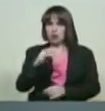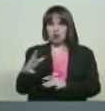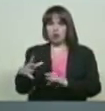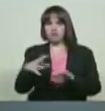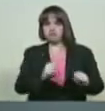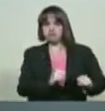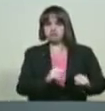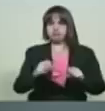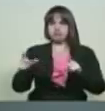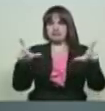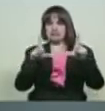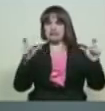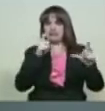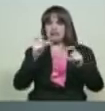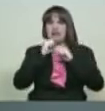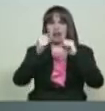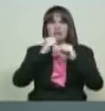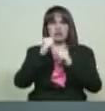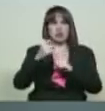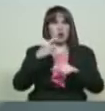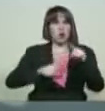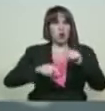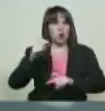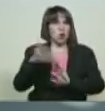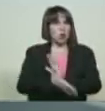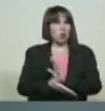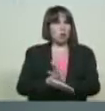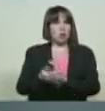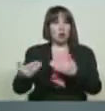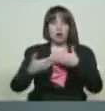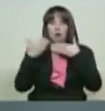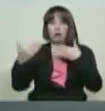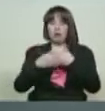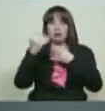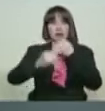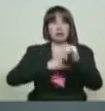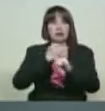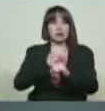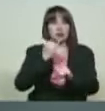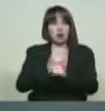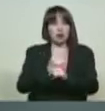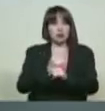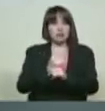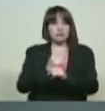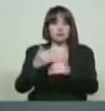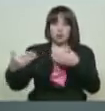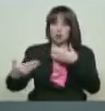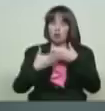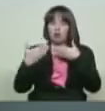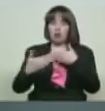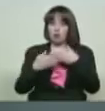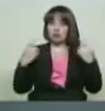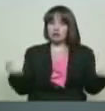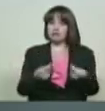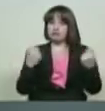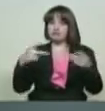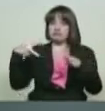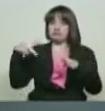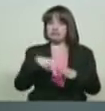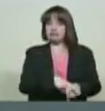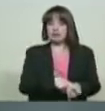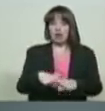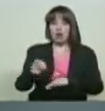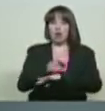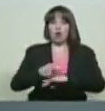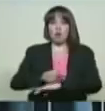por parte de las corporaciones de la comunicación internacional contra Venezuela y planes conspirativos en su contra promovidos por gobiernos de extrema